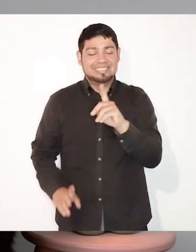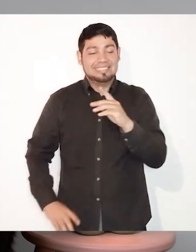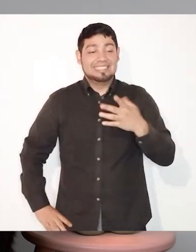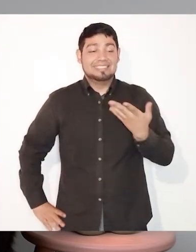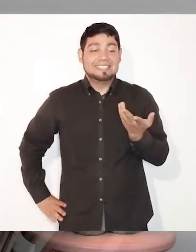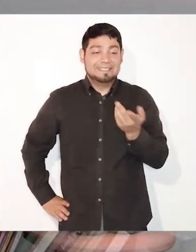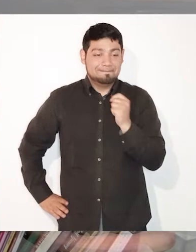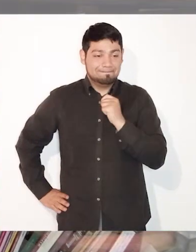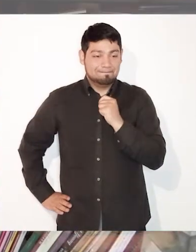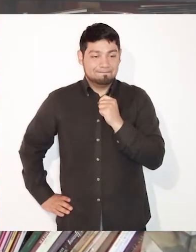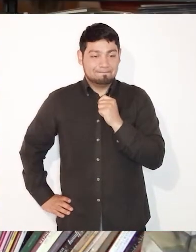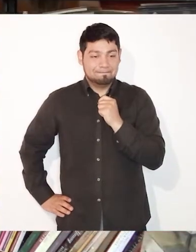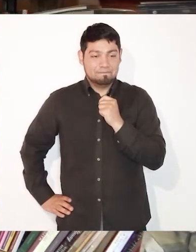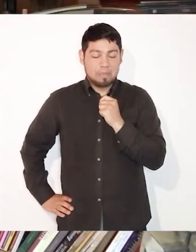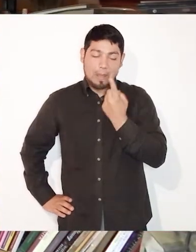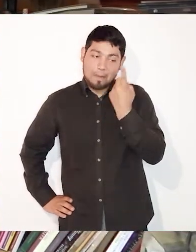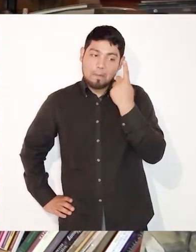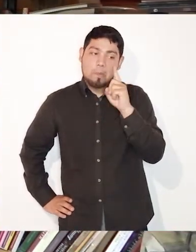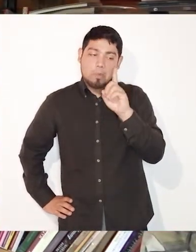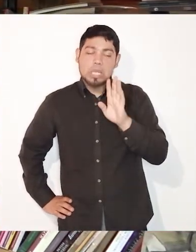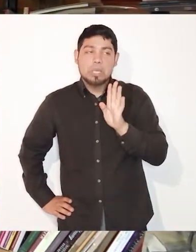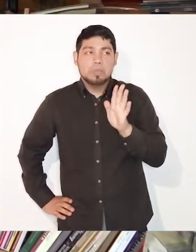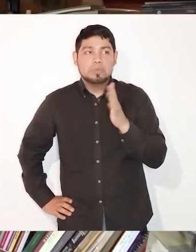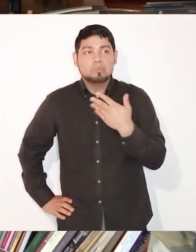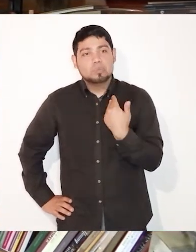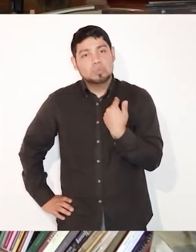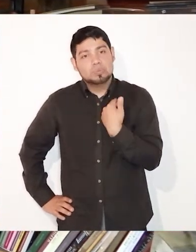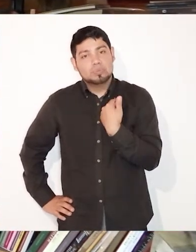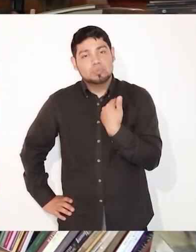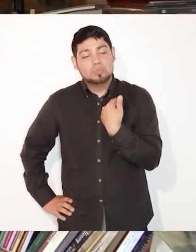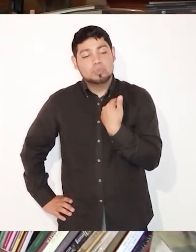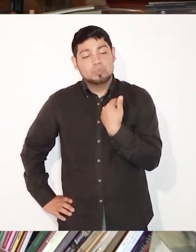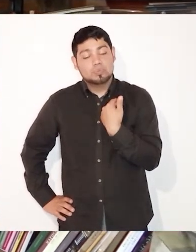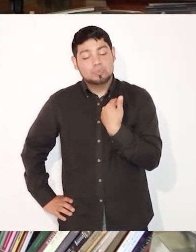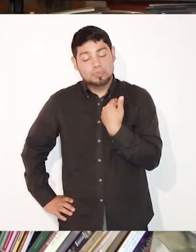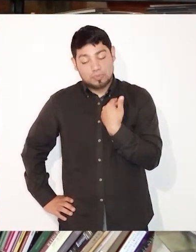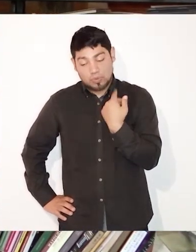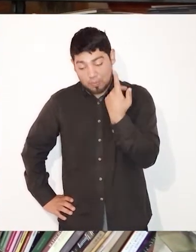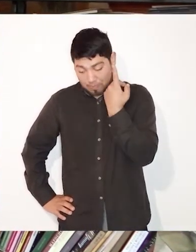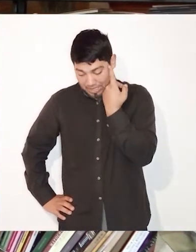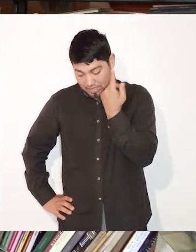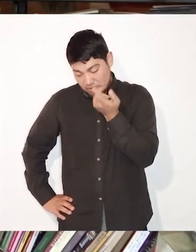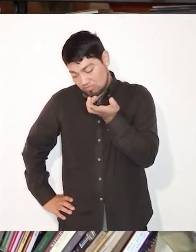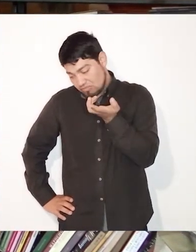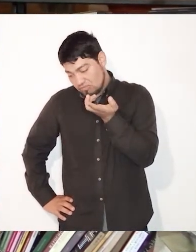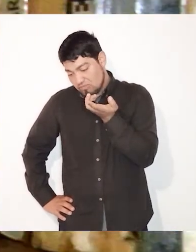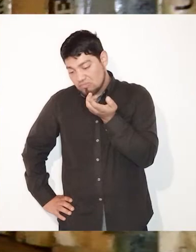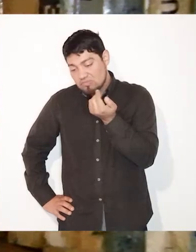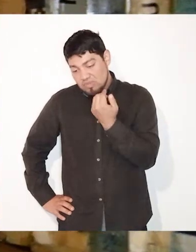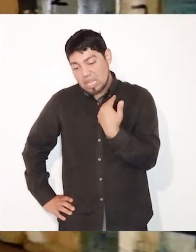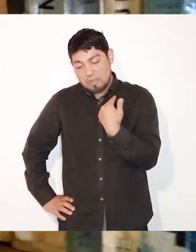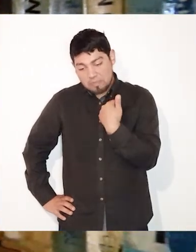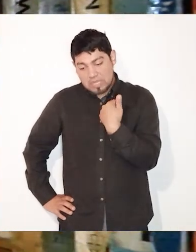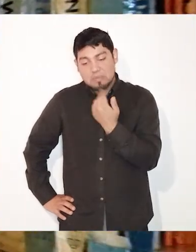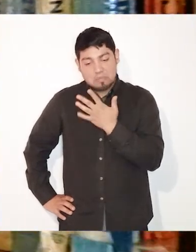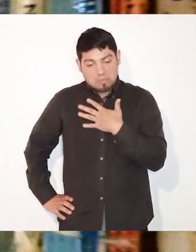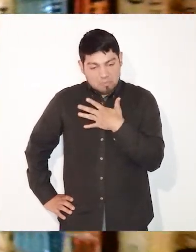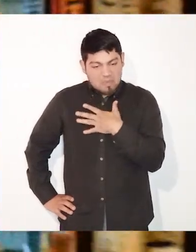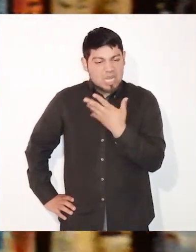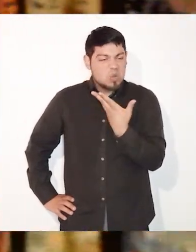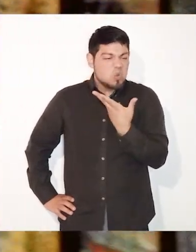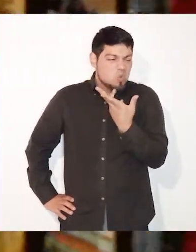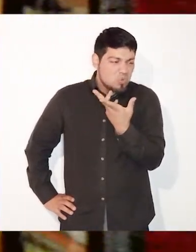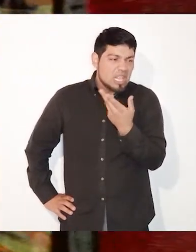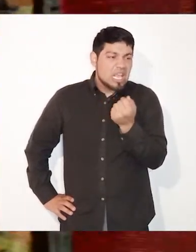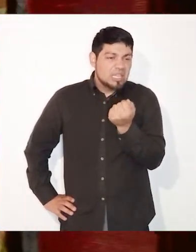son muchos, pero también en la necesidad de responderte, te diría que... el escritor que me marcó,